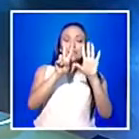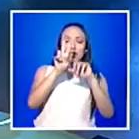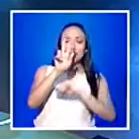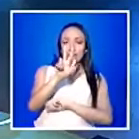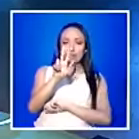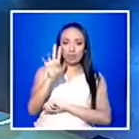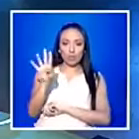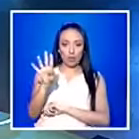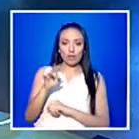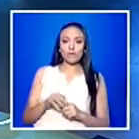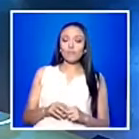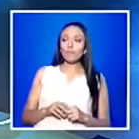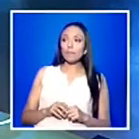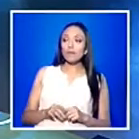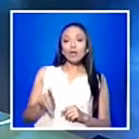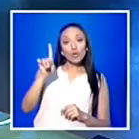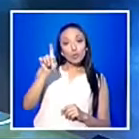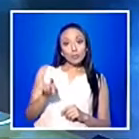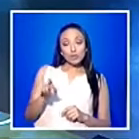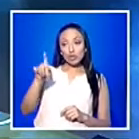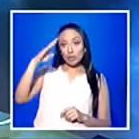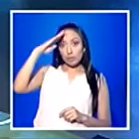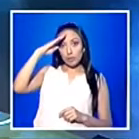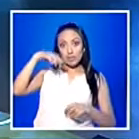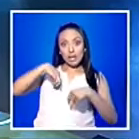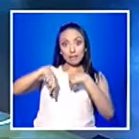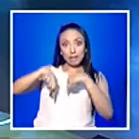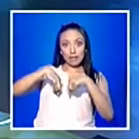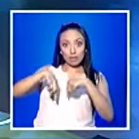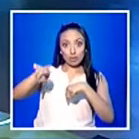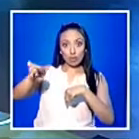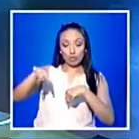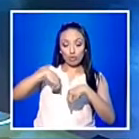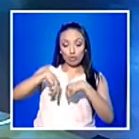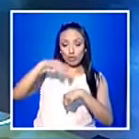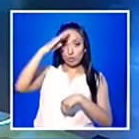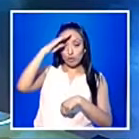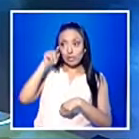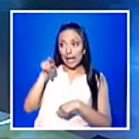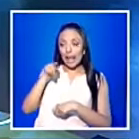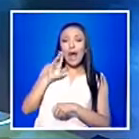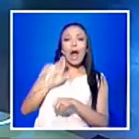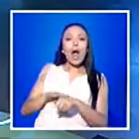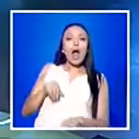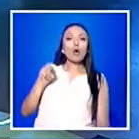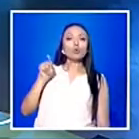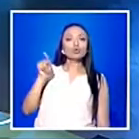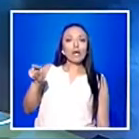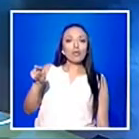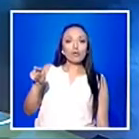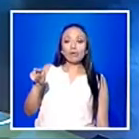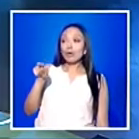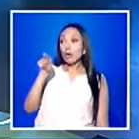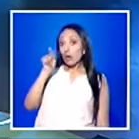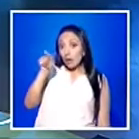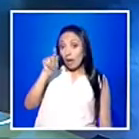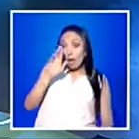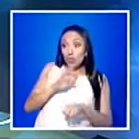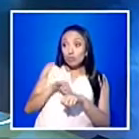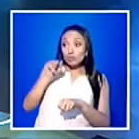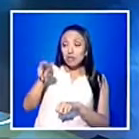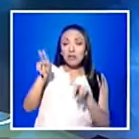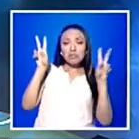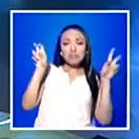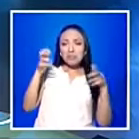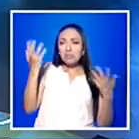7:34 de la mañana. Un agente civil de tránsito, escuchen bien, acusado de extorsionar a conductores de una cooperativa de